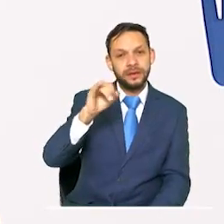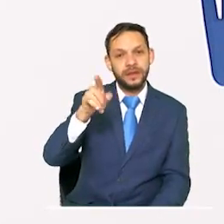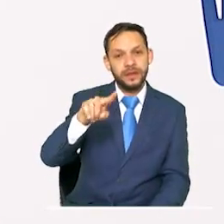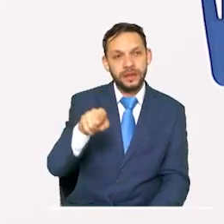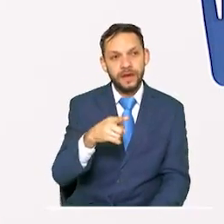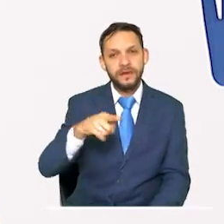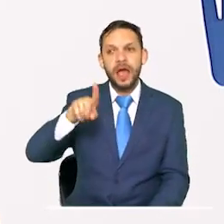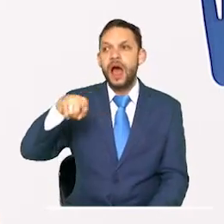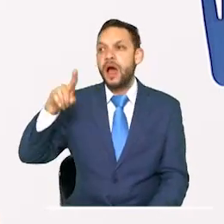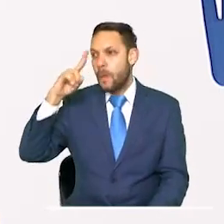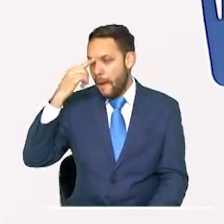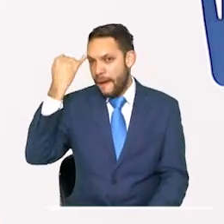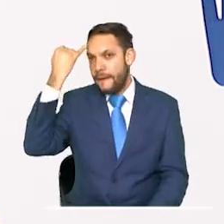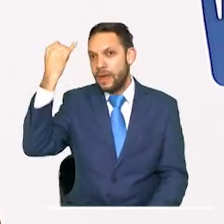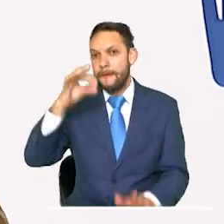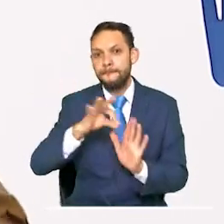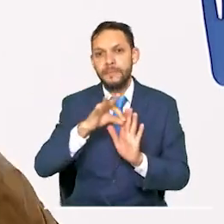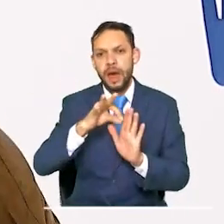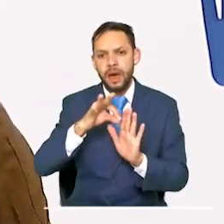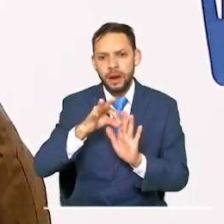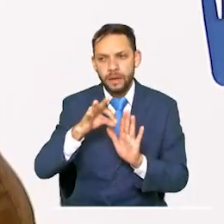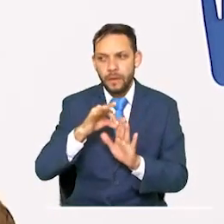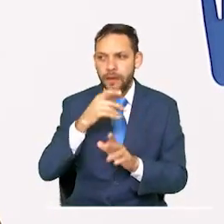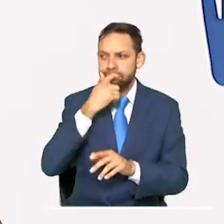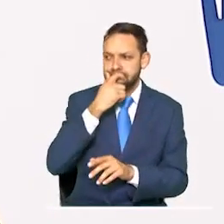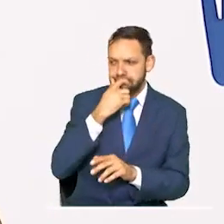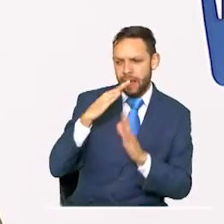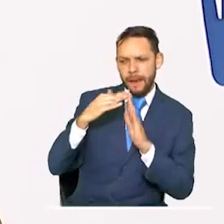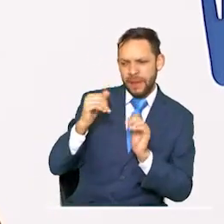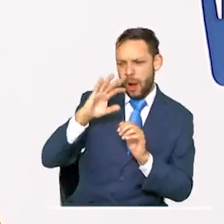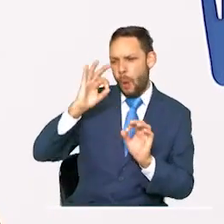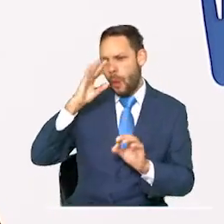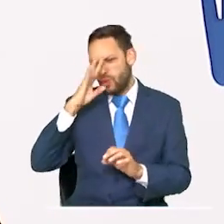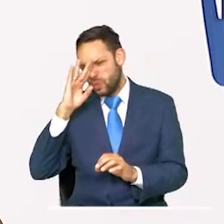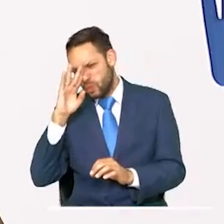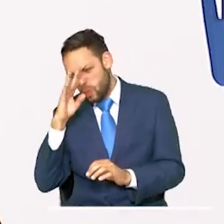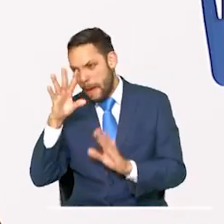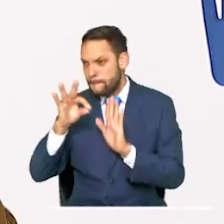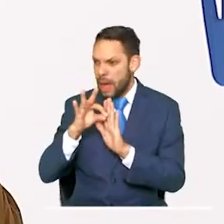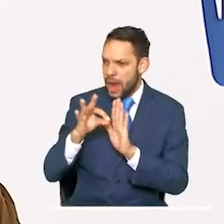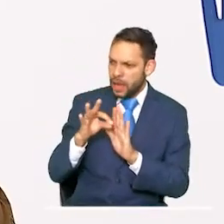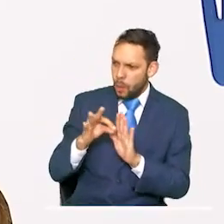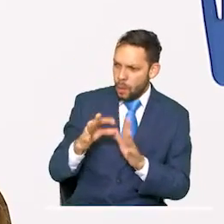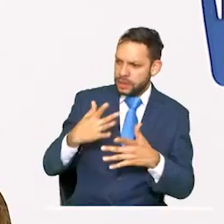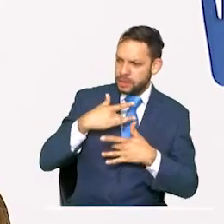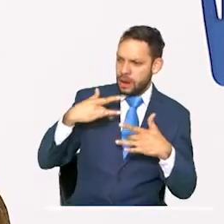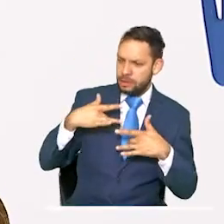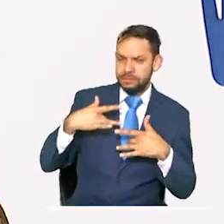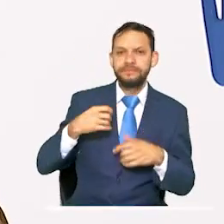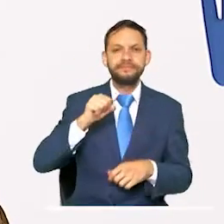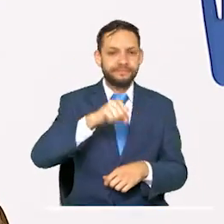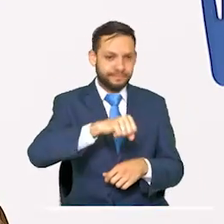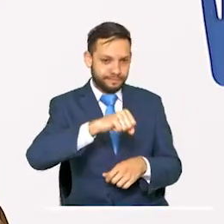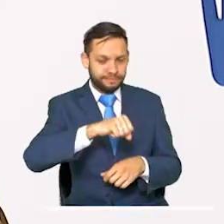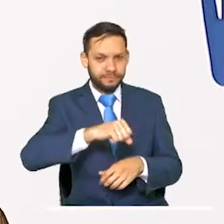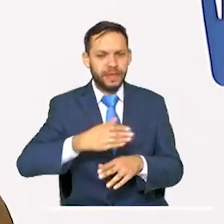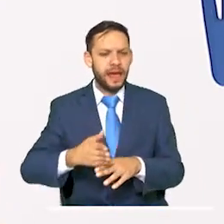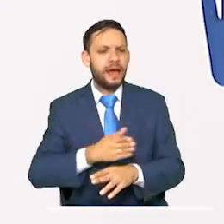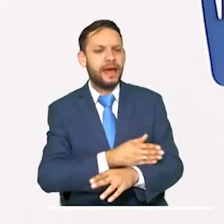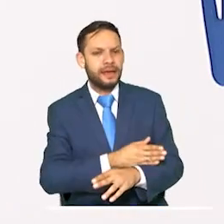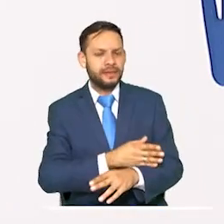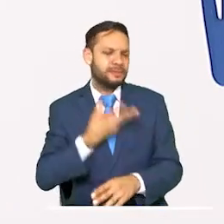marihuana. Un poco de la historia de la fitoterapia. La anestesia nace con